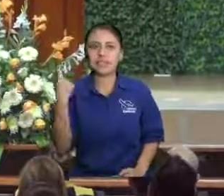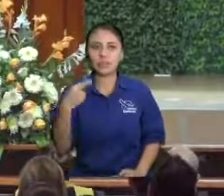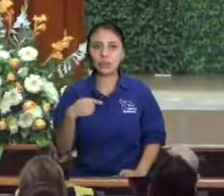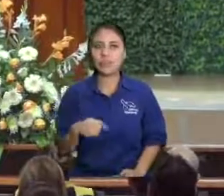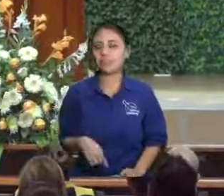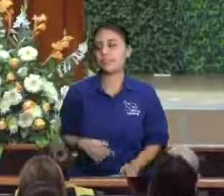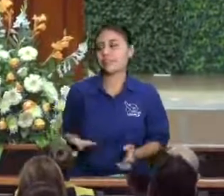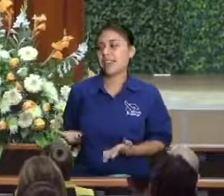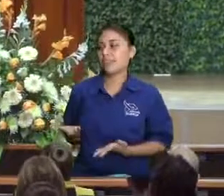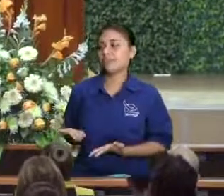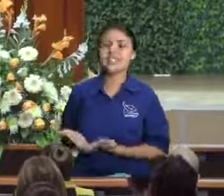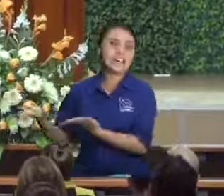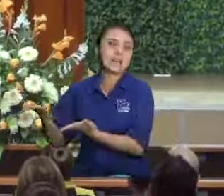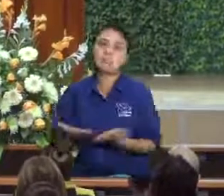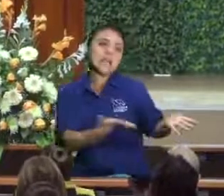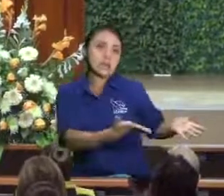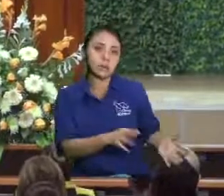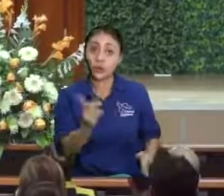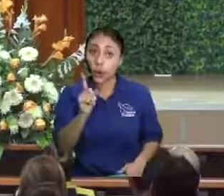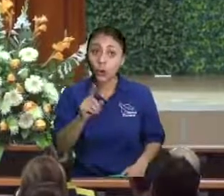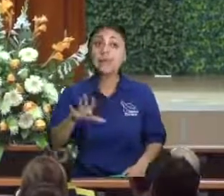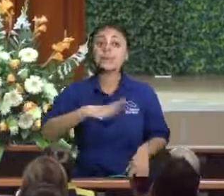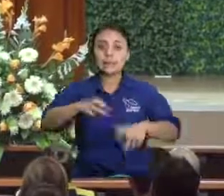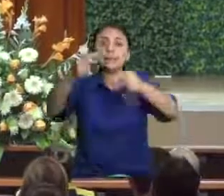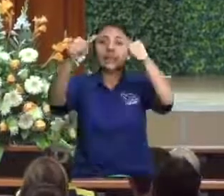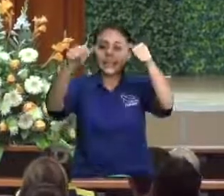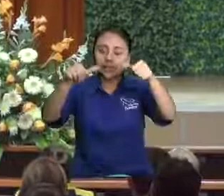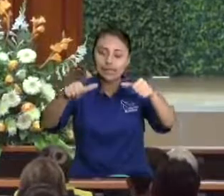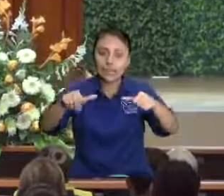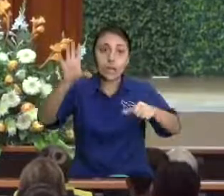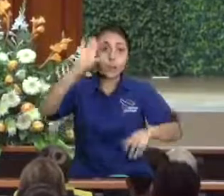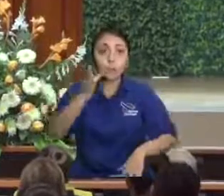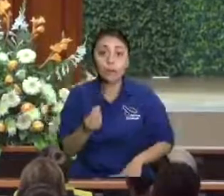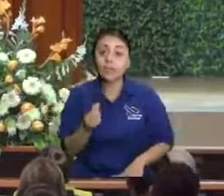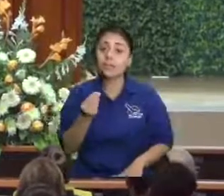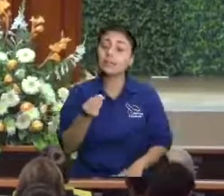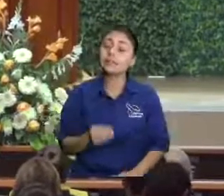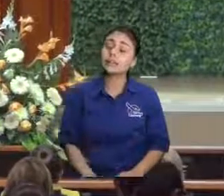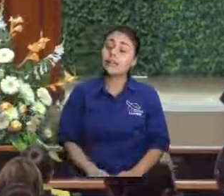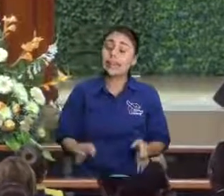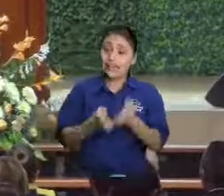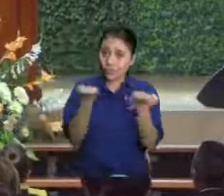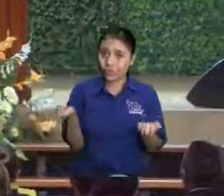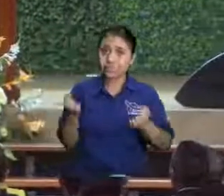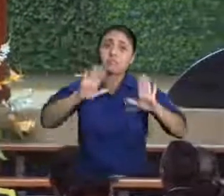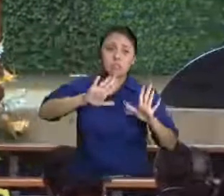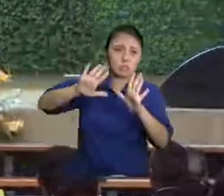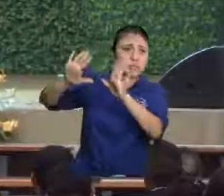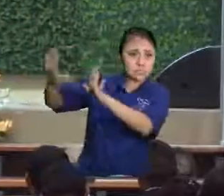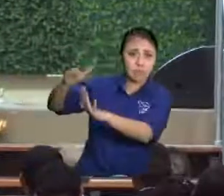que discernir. Porque si no nos convertimos en menospreciadores.